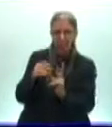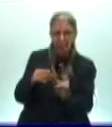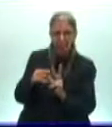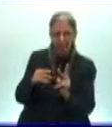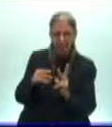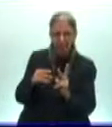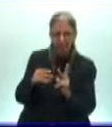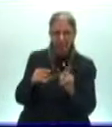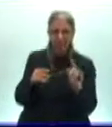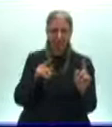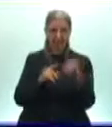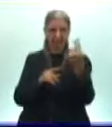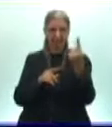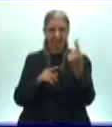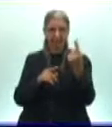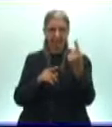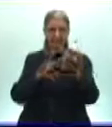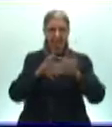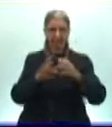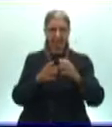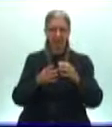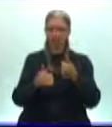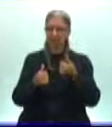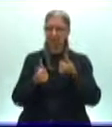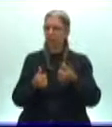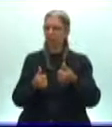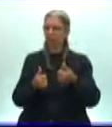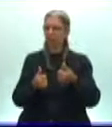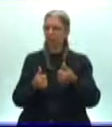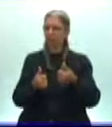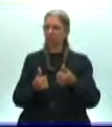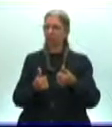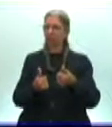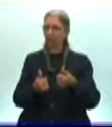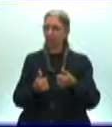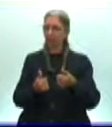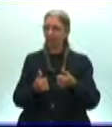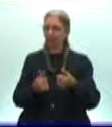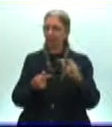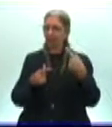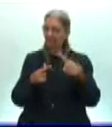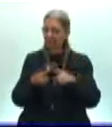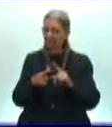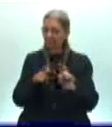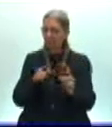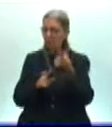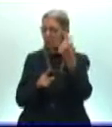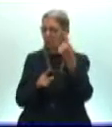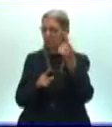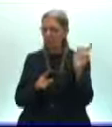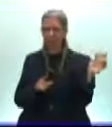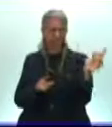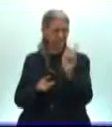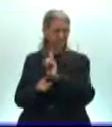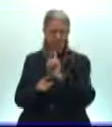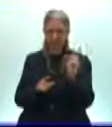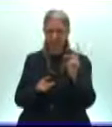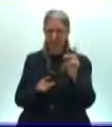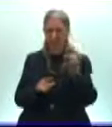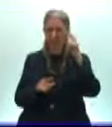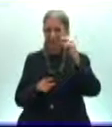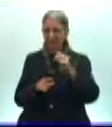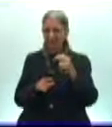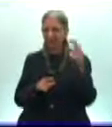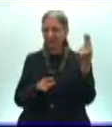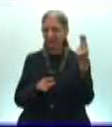estudiantes estarían considerando una primera vía, tomar como base el lado NP,